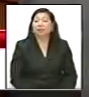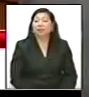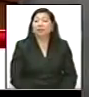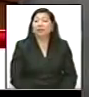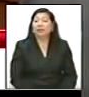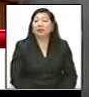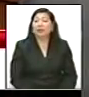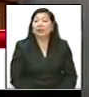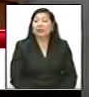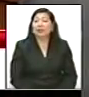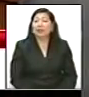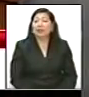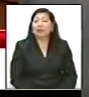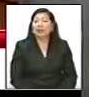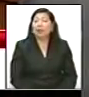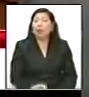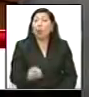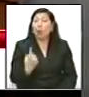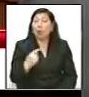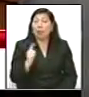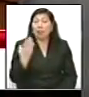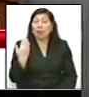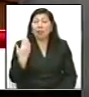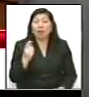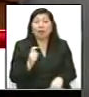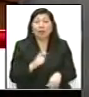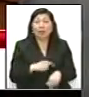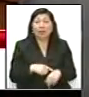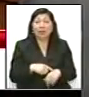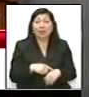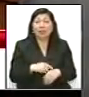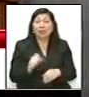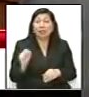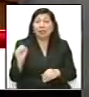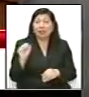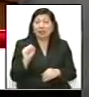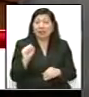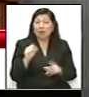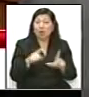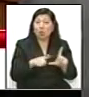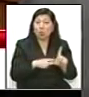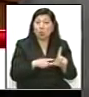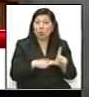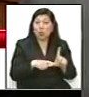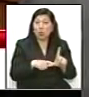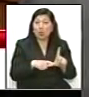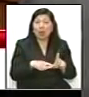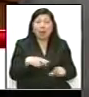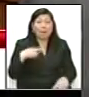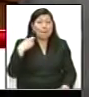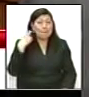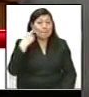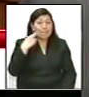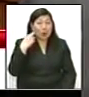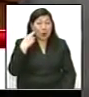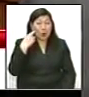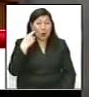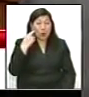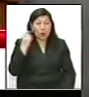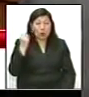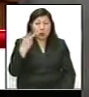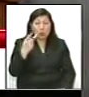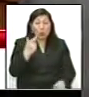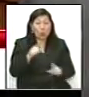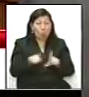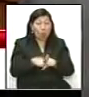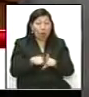estado en los momentos en que Sendero Luminoso pretendía hacer de la región de Puno un segundo